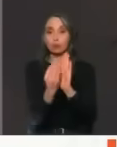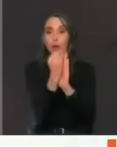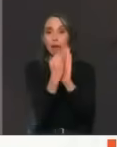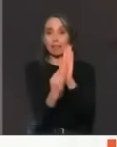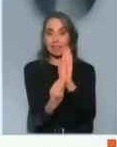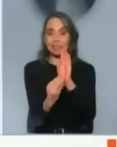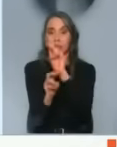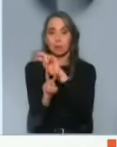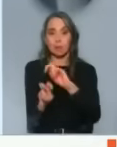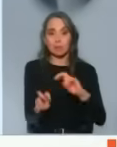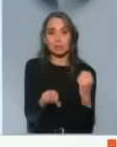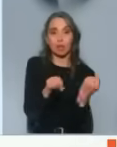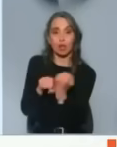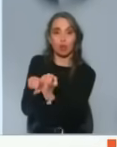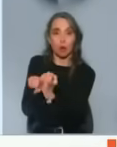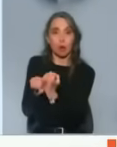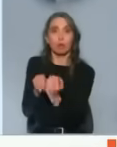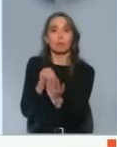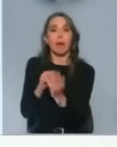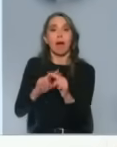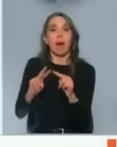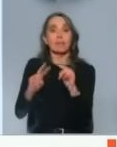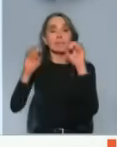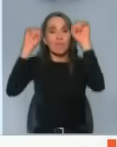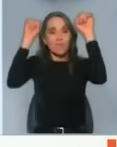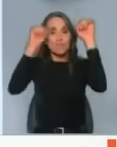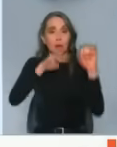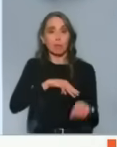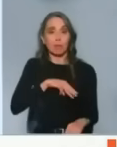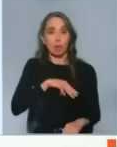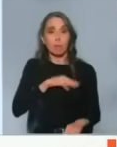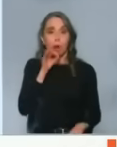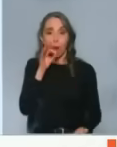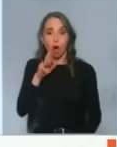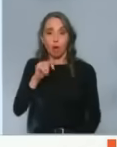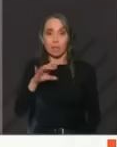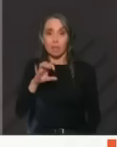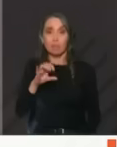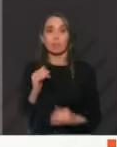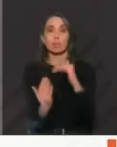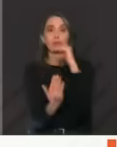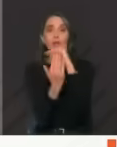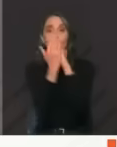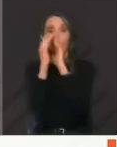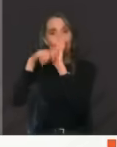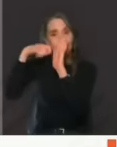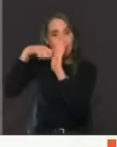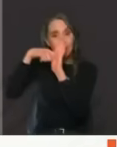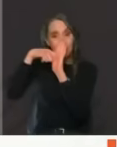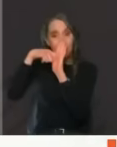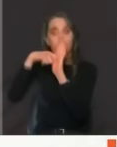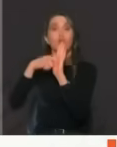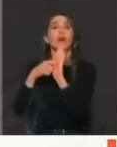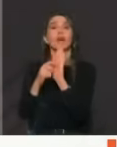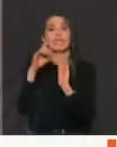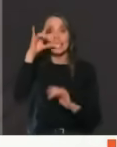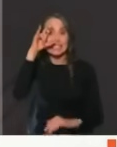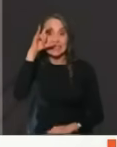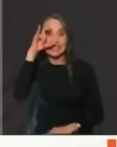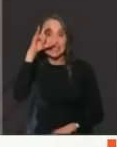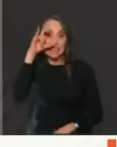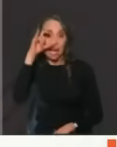de la investigación en su contra que lleva la Fiscalía Metropolitana Oriente, Romero decidió subir un video en su cuenta pública de Instagram con